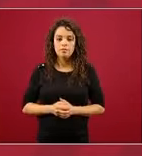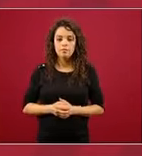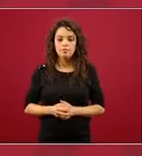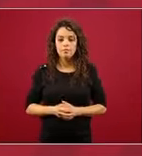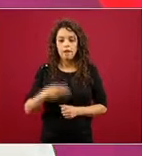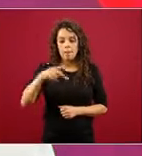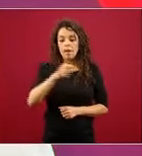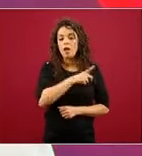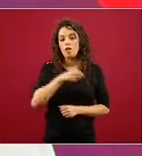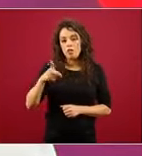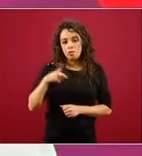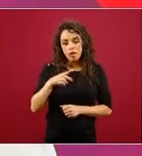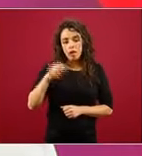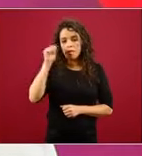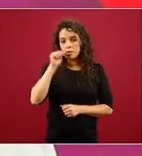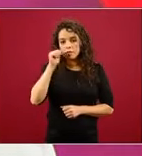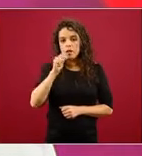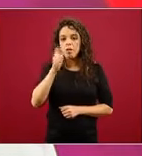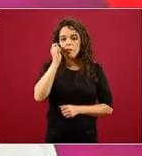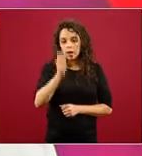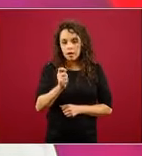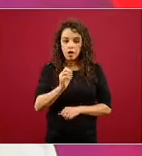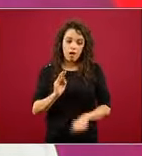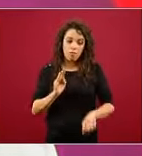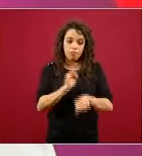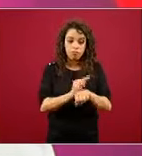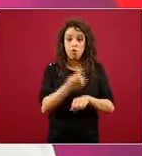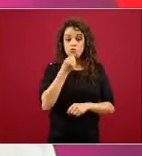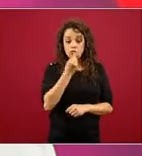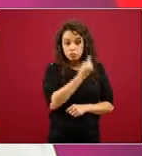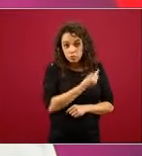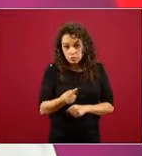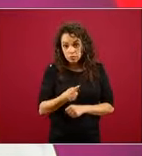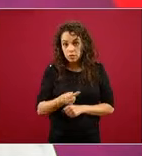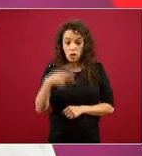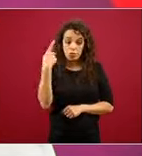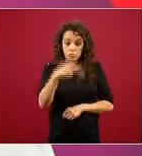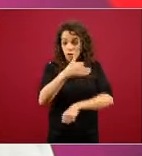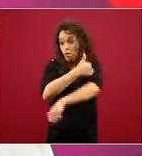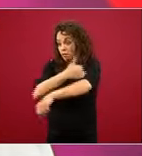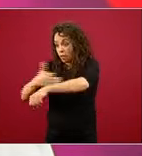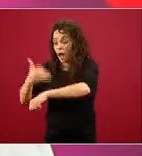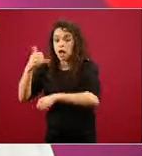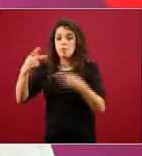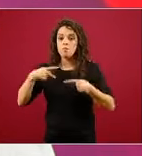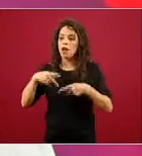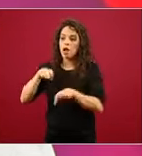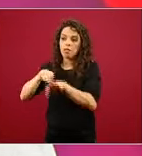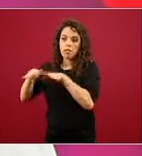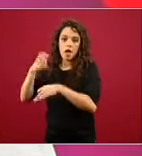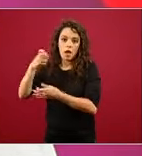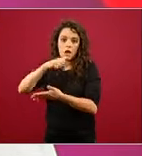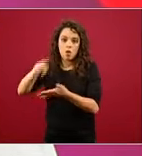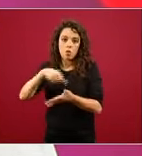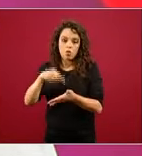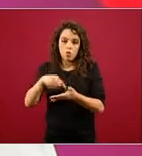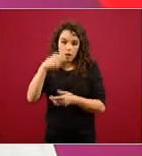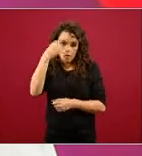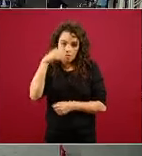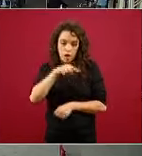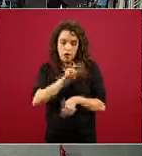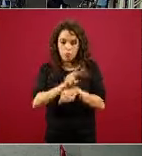de protección tanto para el menor como para la familia como para los trabajadores. Entonces se va a terminar de definir en su